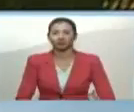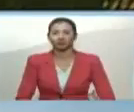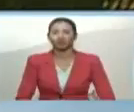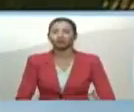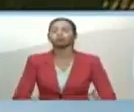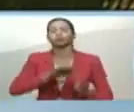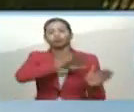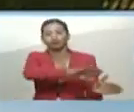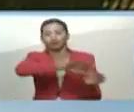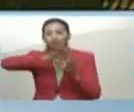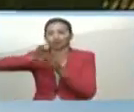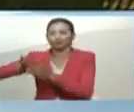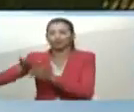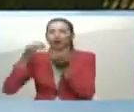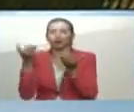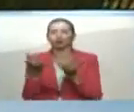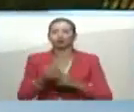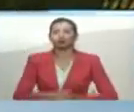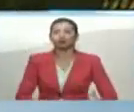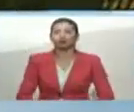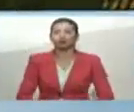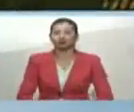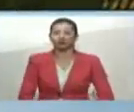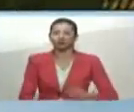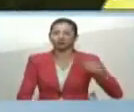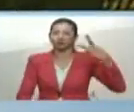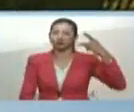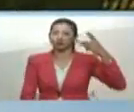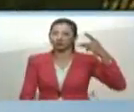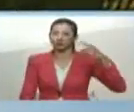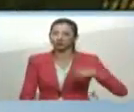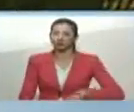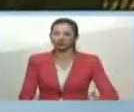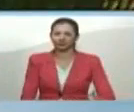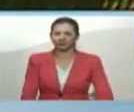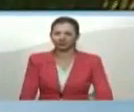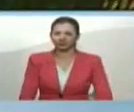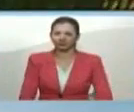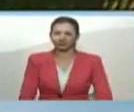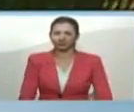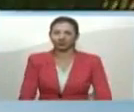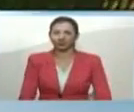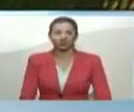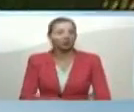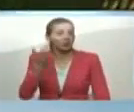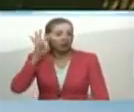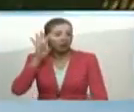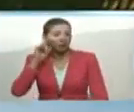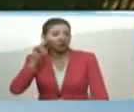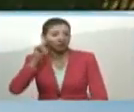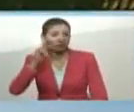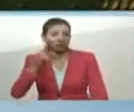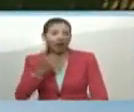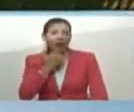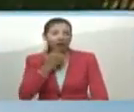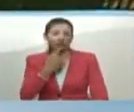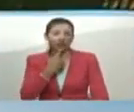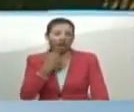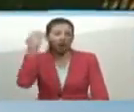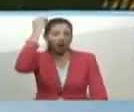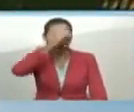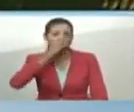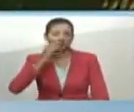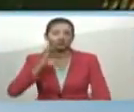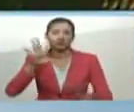Bueno, vamos a darle la palabra. Aquí está el orden. Yo no sé si el profesor Escarrano quiere dar un comentario. Hoy a